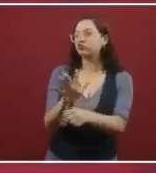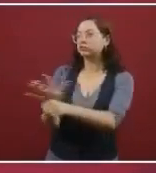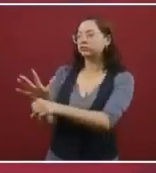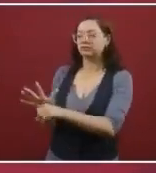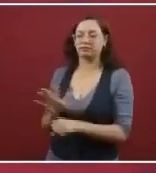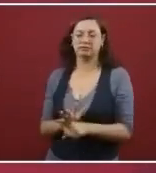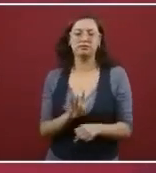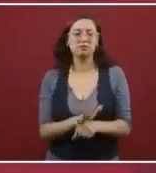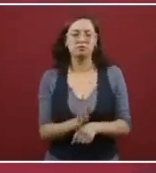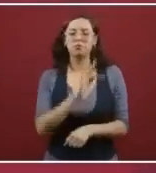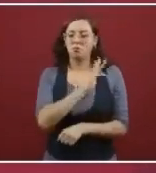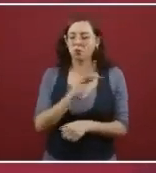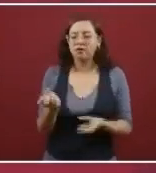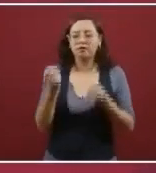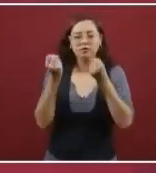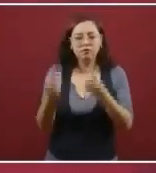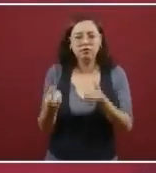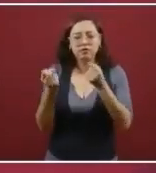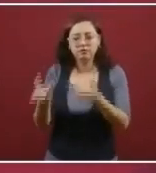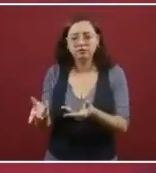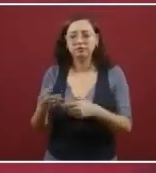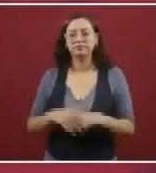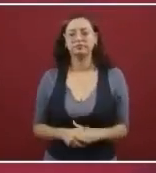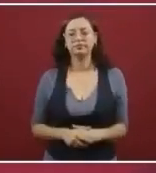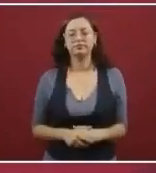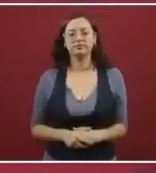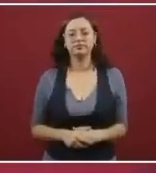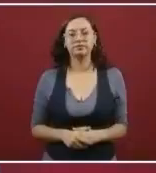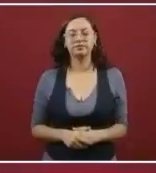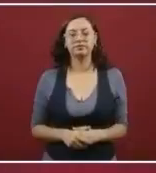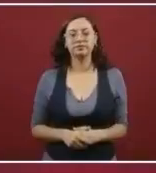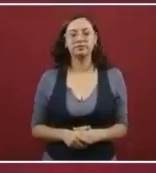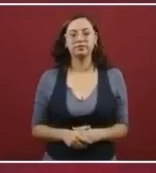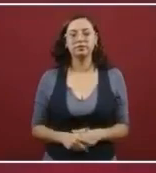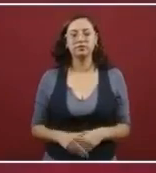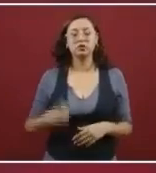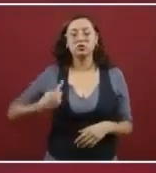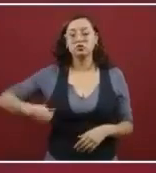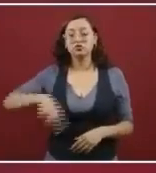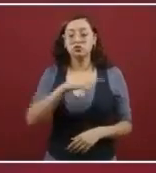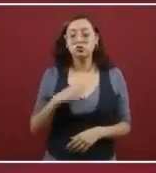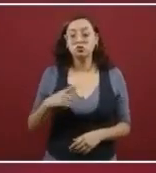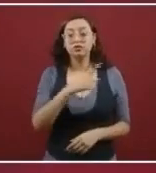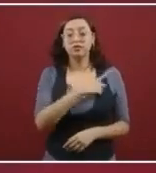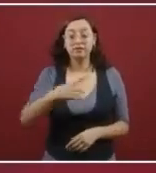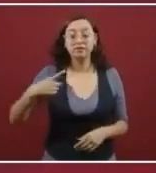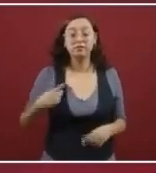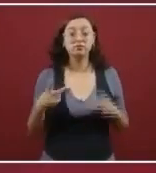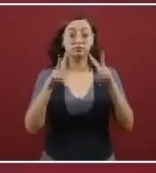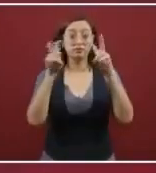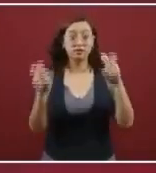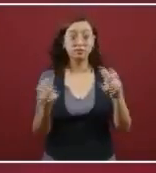Tenemos nosotros que atender, ¿sí?, la migración